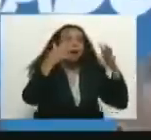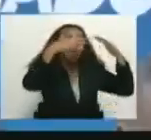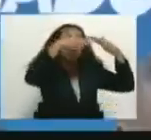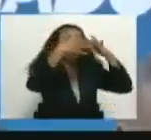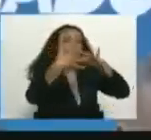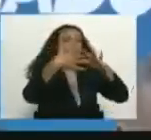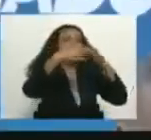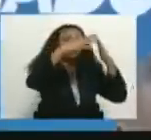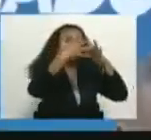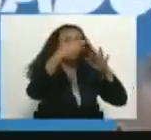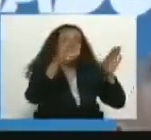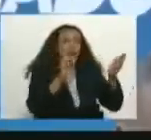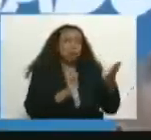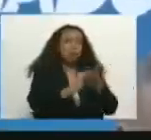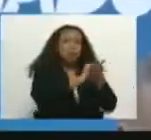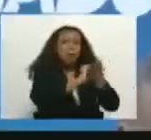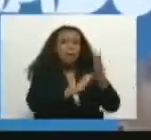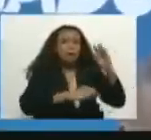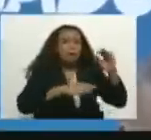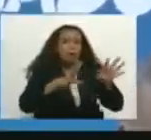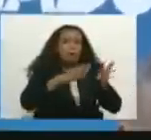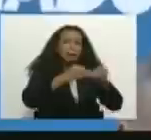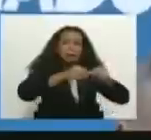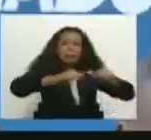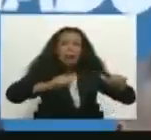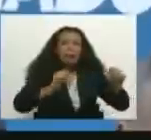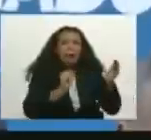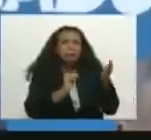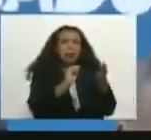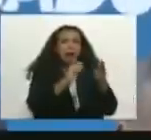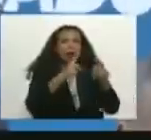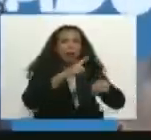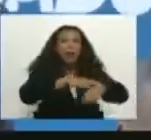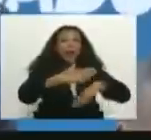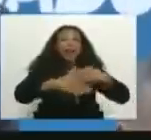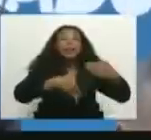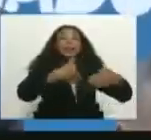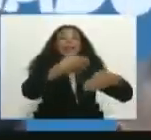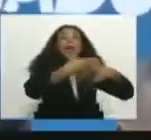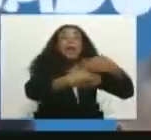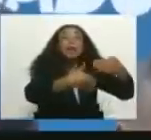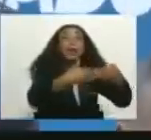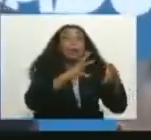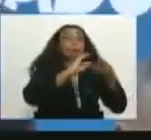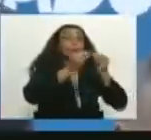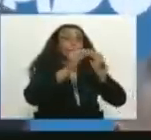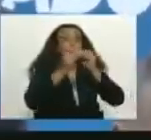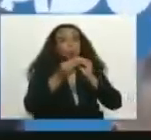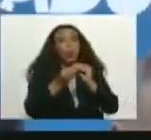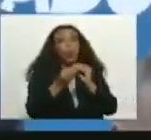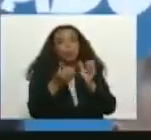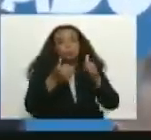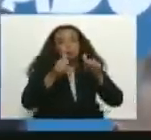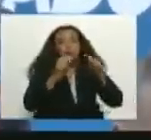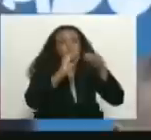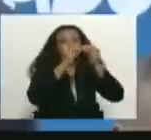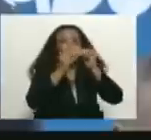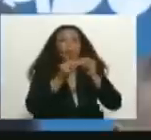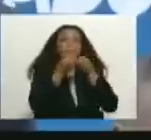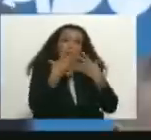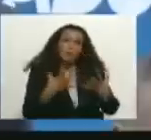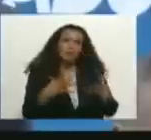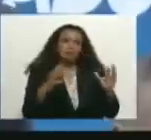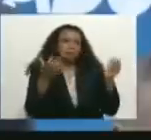paja, barro, y que con el tiempo sufrió modificaciones, pero modificaciones para